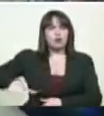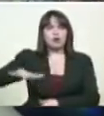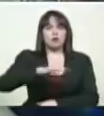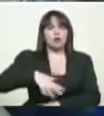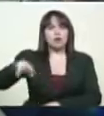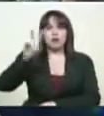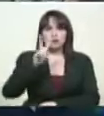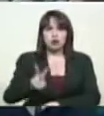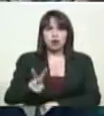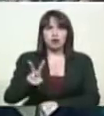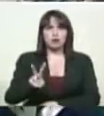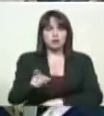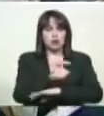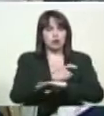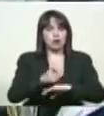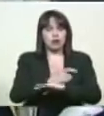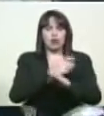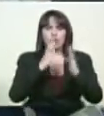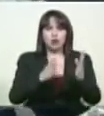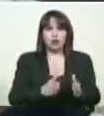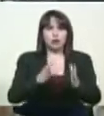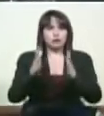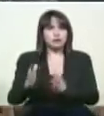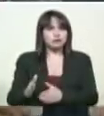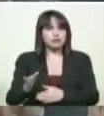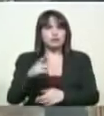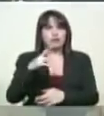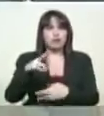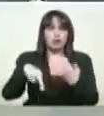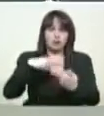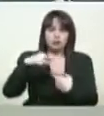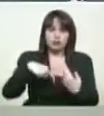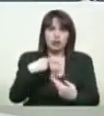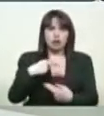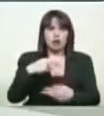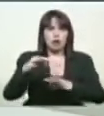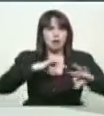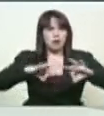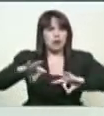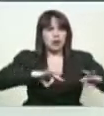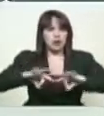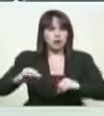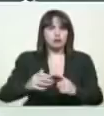gobernadores gobernadoras revolucionarios y revolucionarios a prepararlos